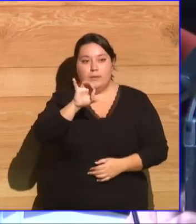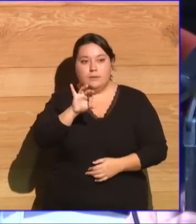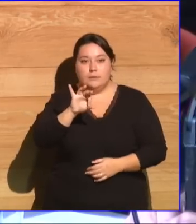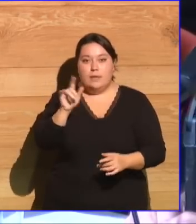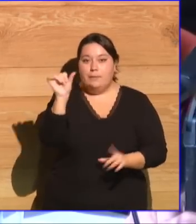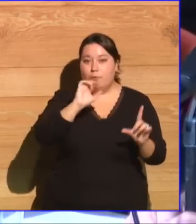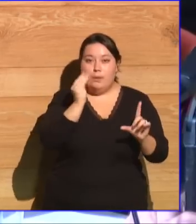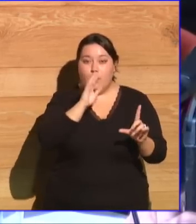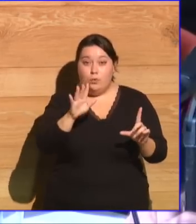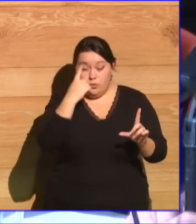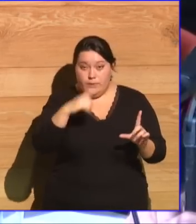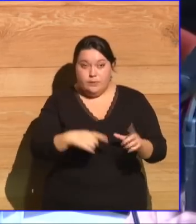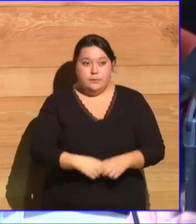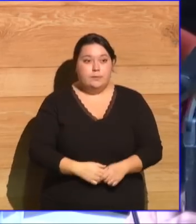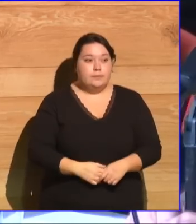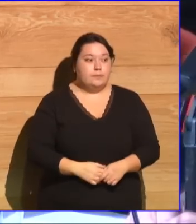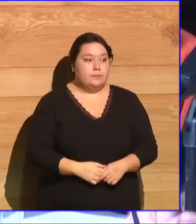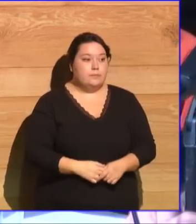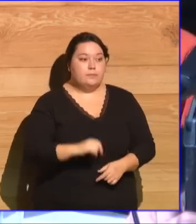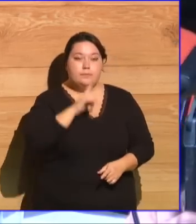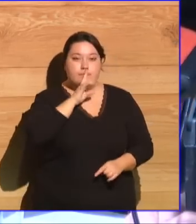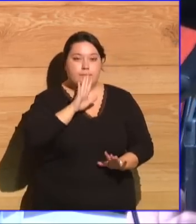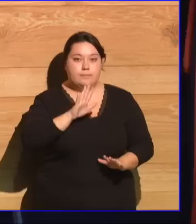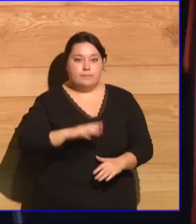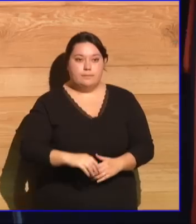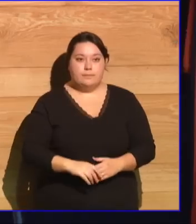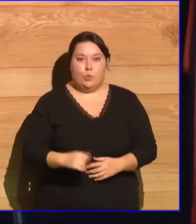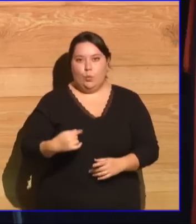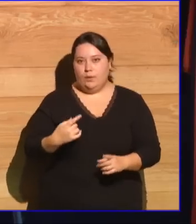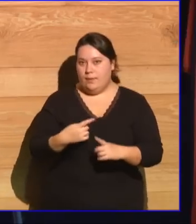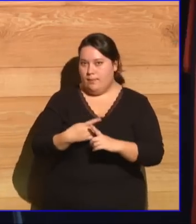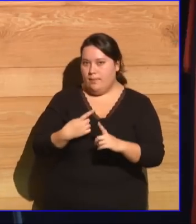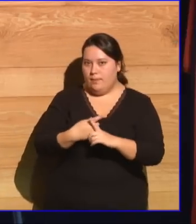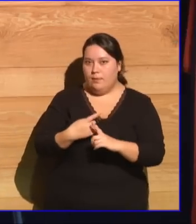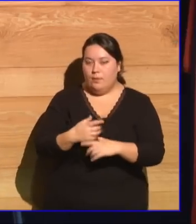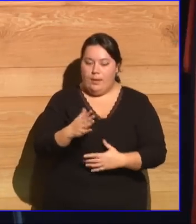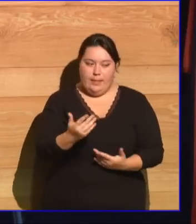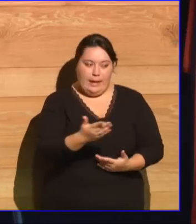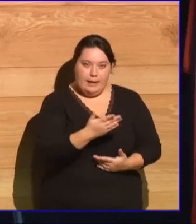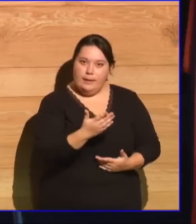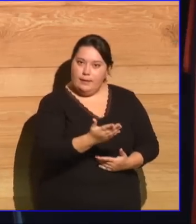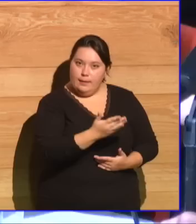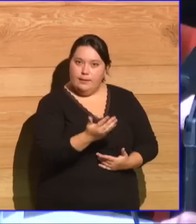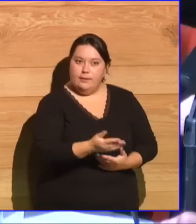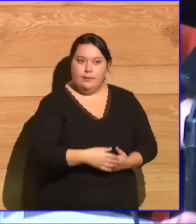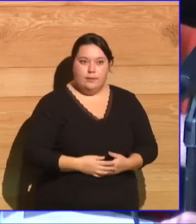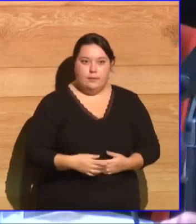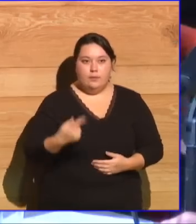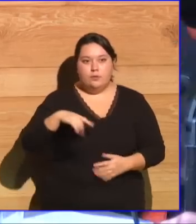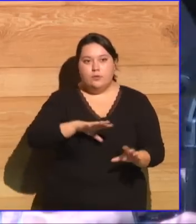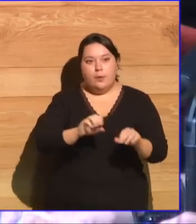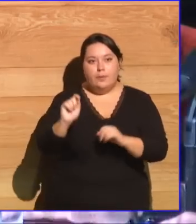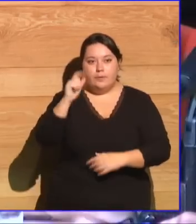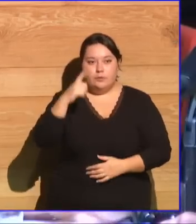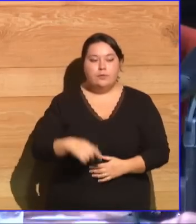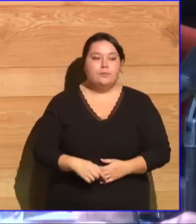de Spielberg? Vale. Uy, qué nervios. Pero bueno, hombre, déjale El- no ves que no, le está estamos en el recuperando Imperio- su...